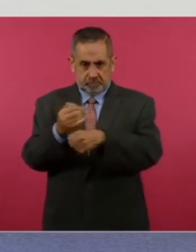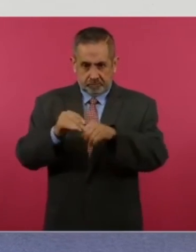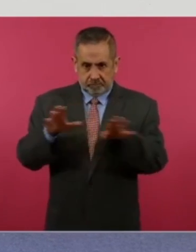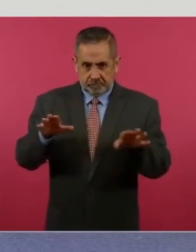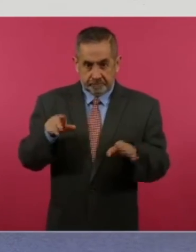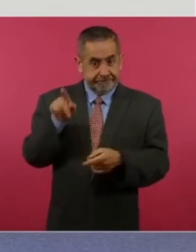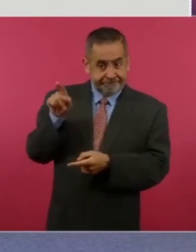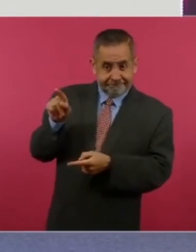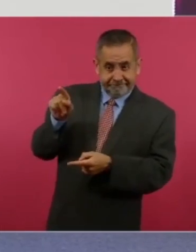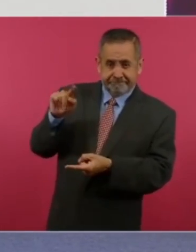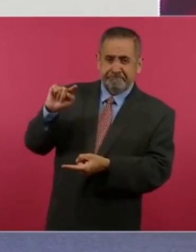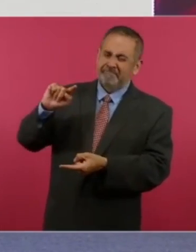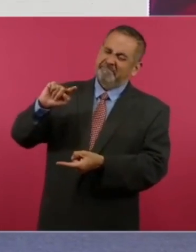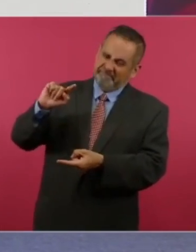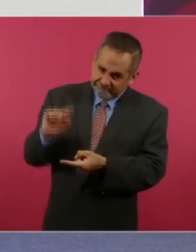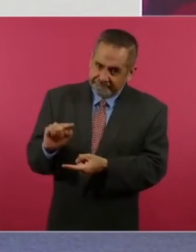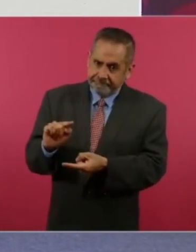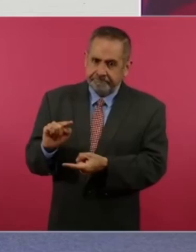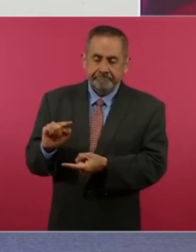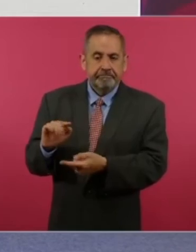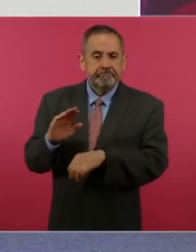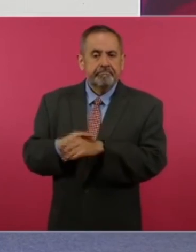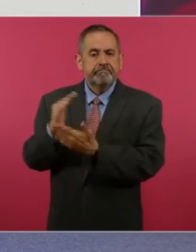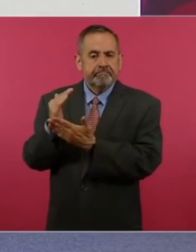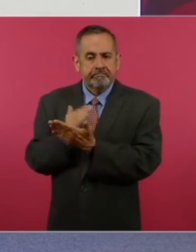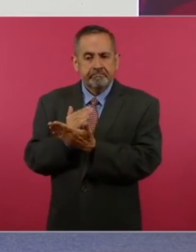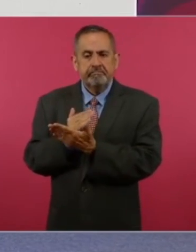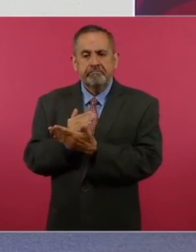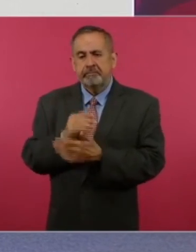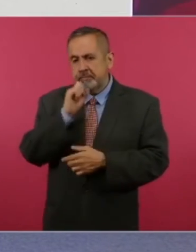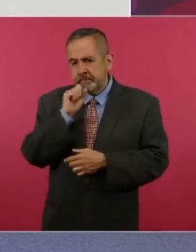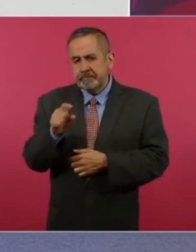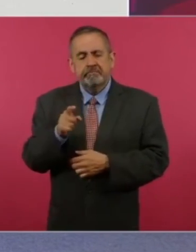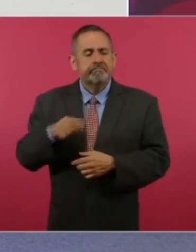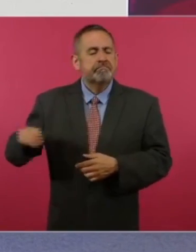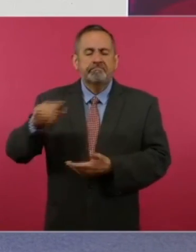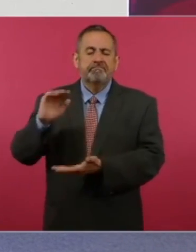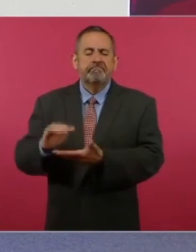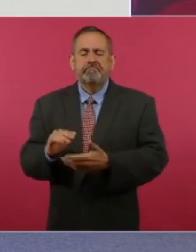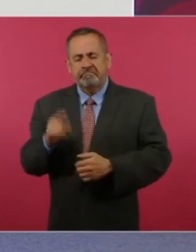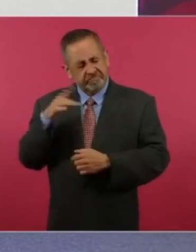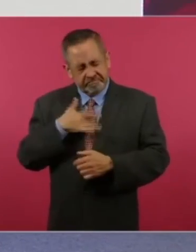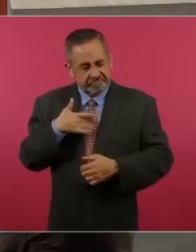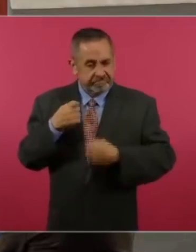esto va a estar más abajo y también la población.